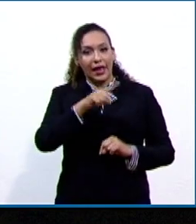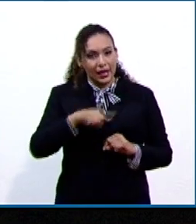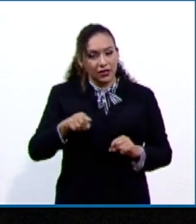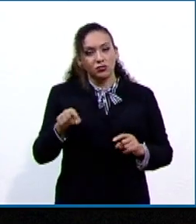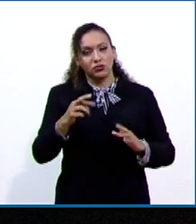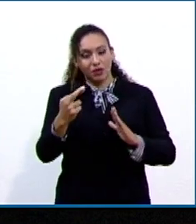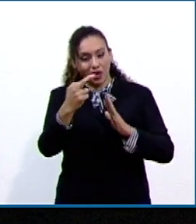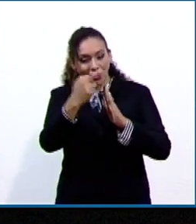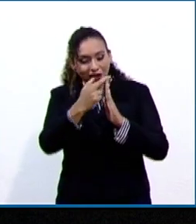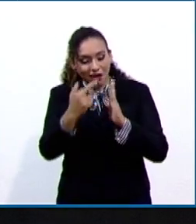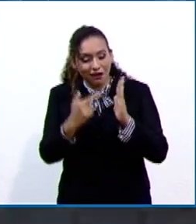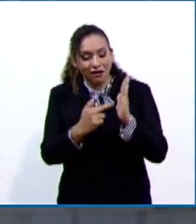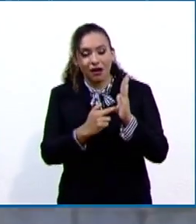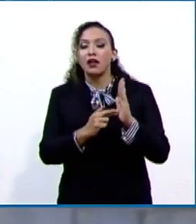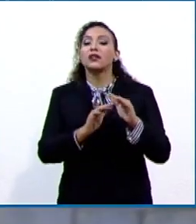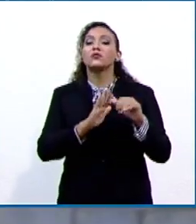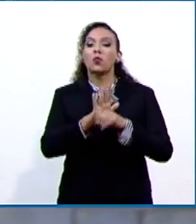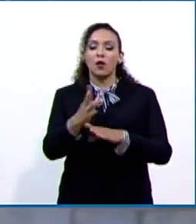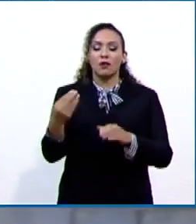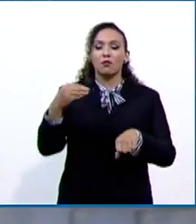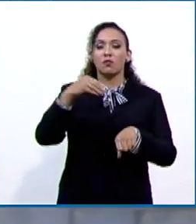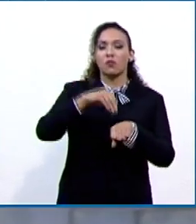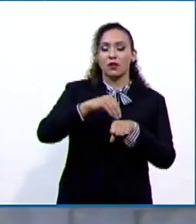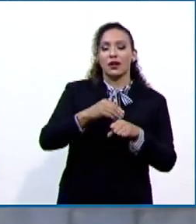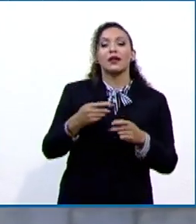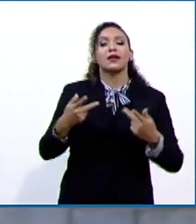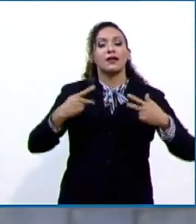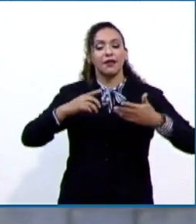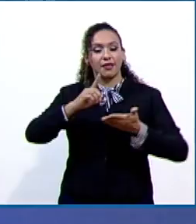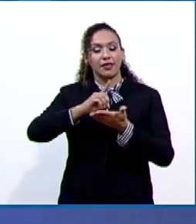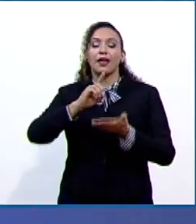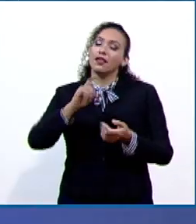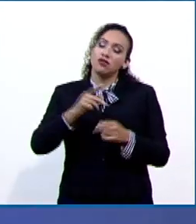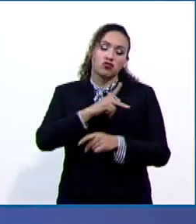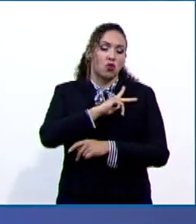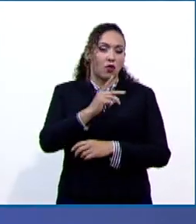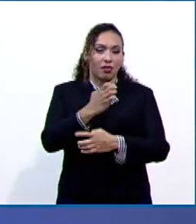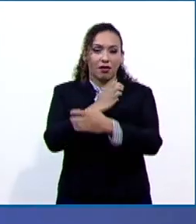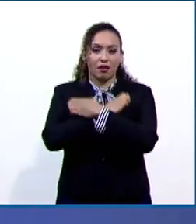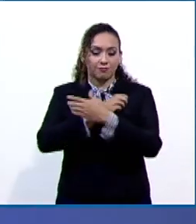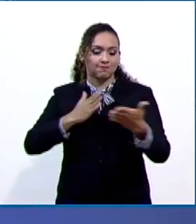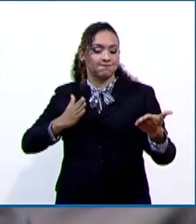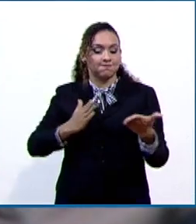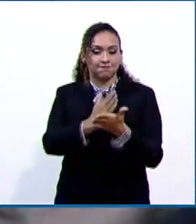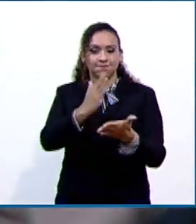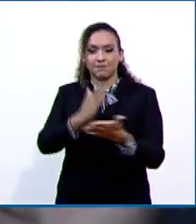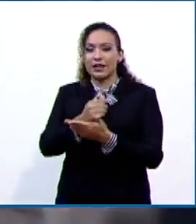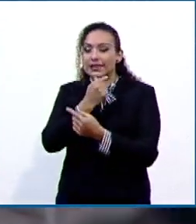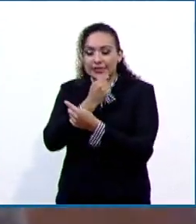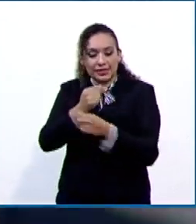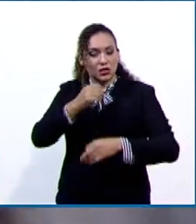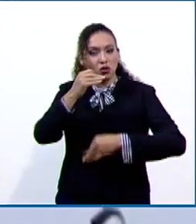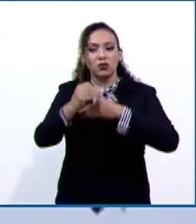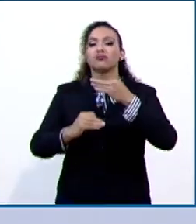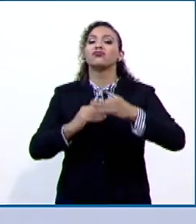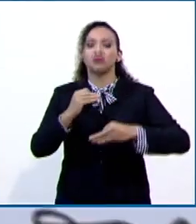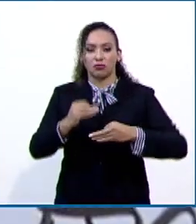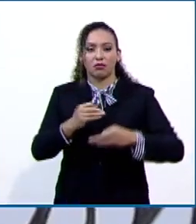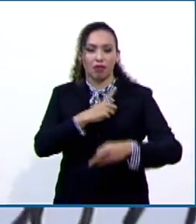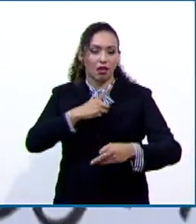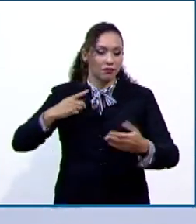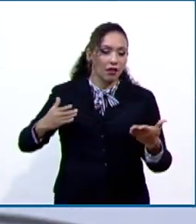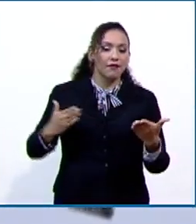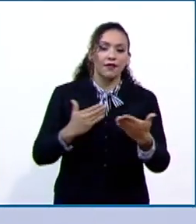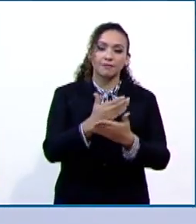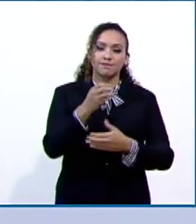al derecho a la educación. Sostuvo que si bien las instituciones privadas no tienen las mismas obligaciones positivas del Estado frente al derecho a